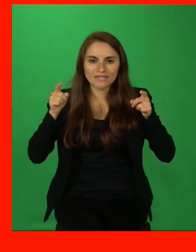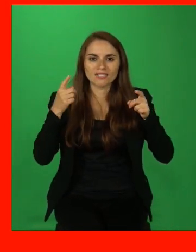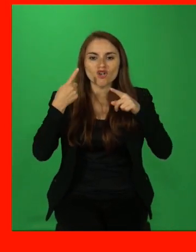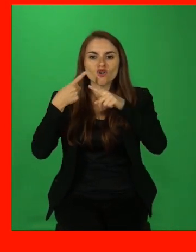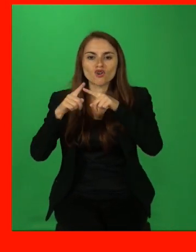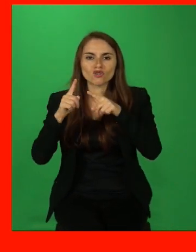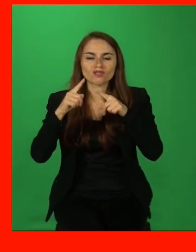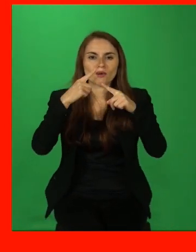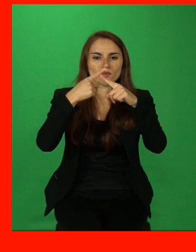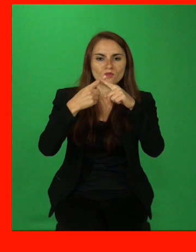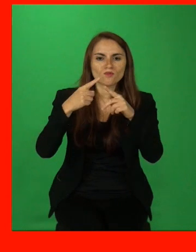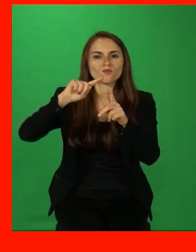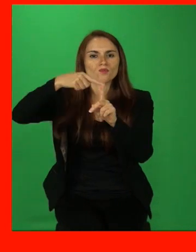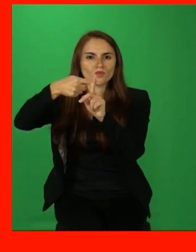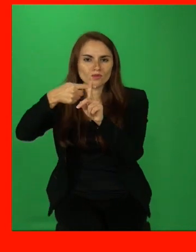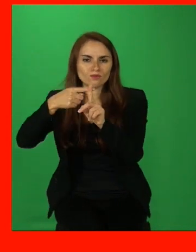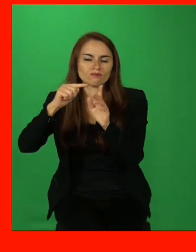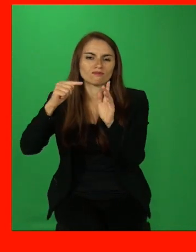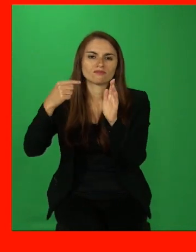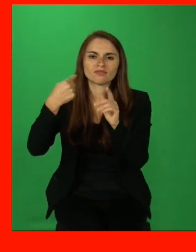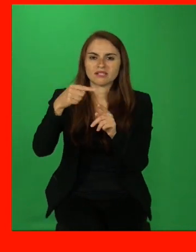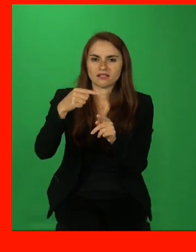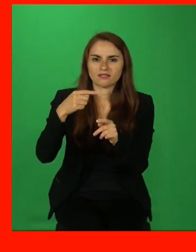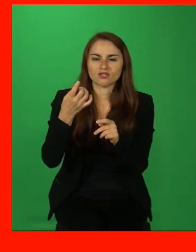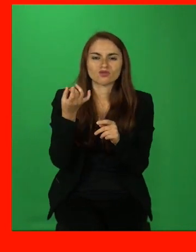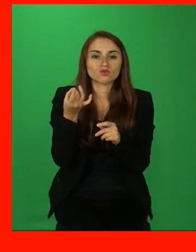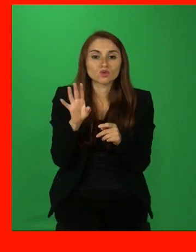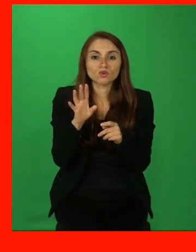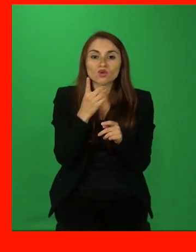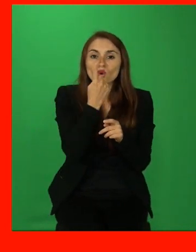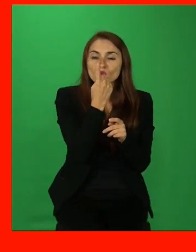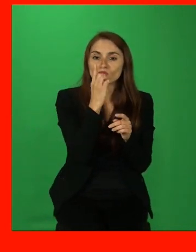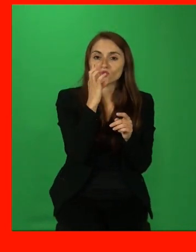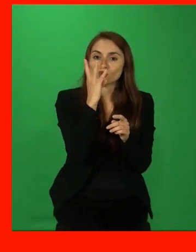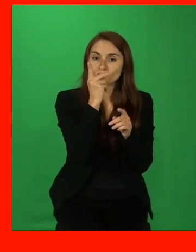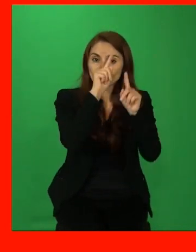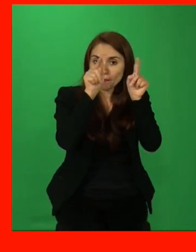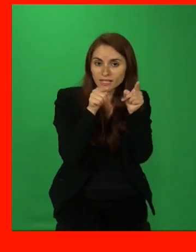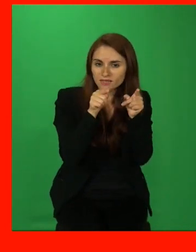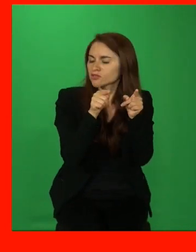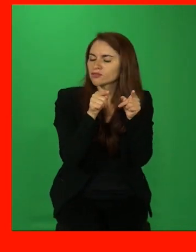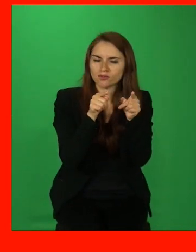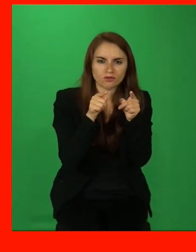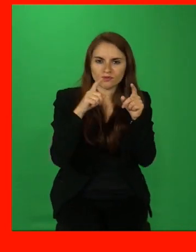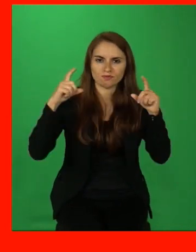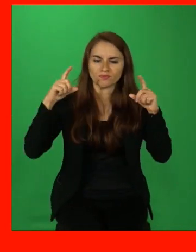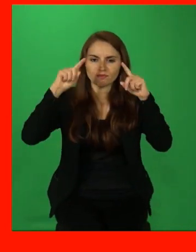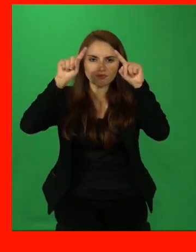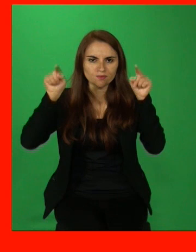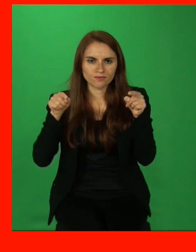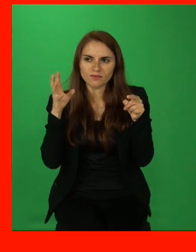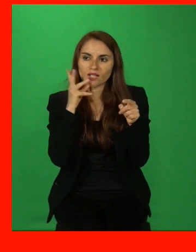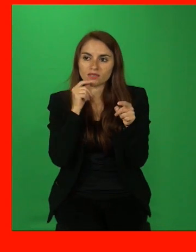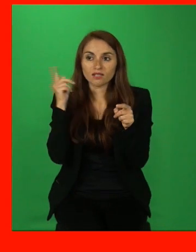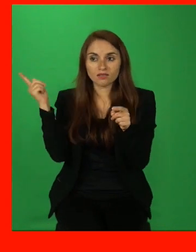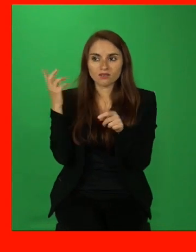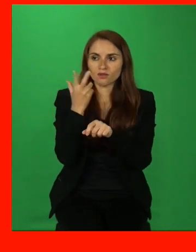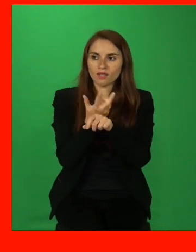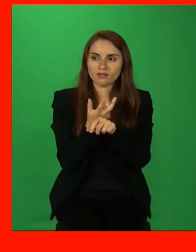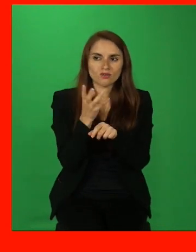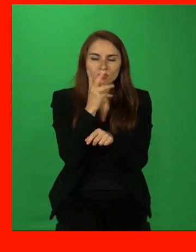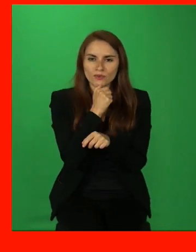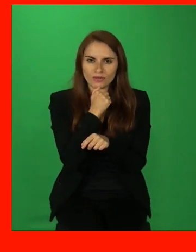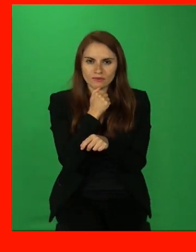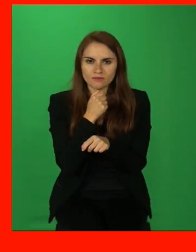otras operatorias no que esté solamente un solo número por lo tanto paréntesis no hay seguimos con la